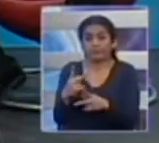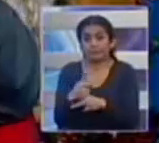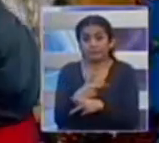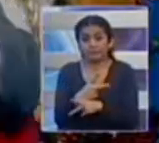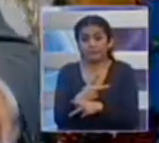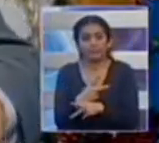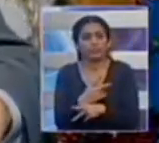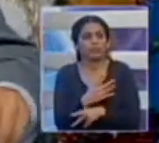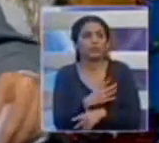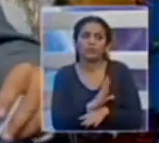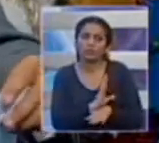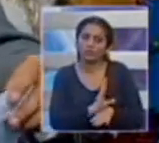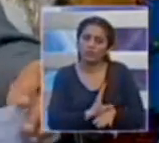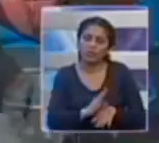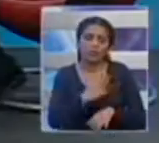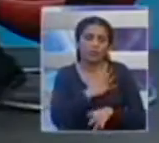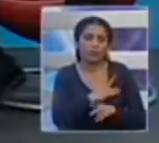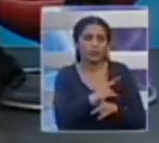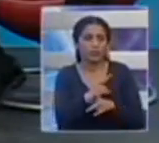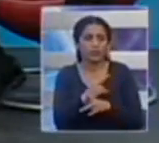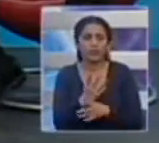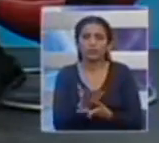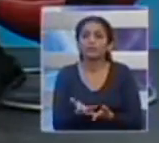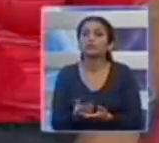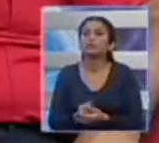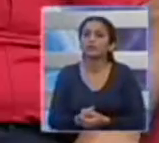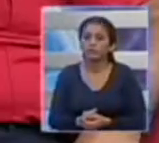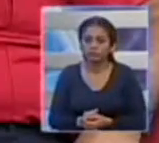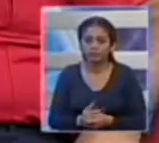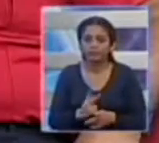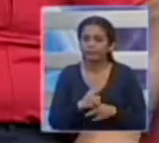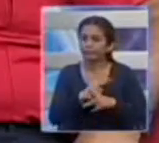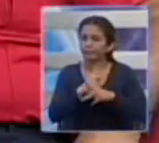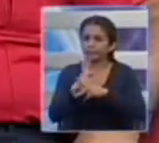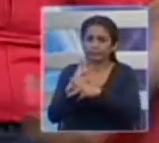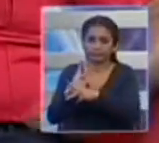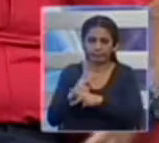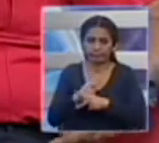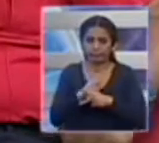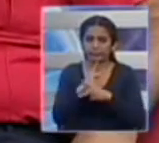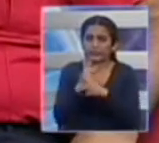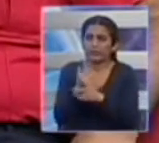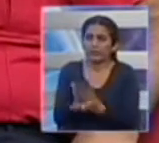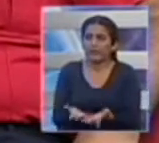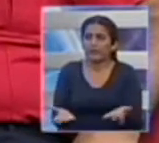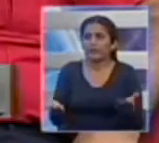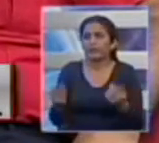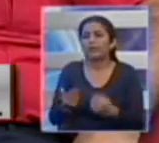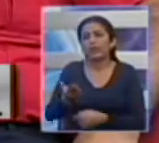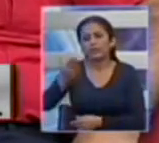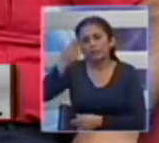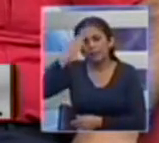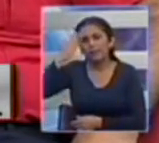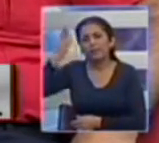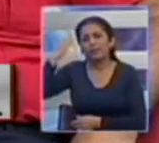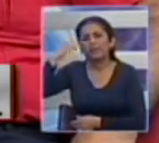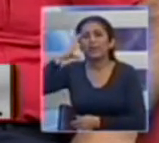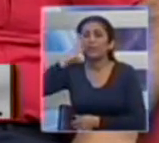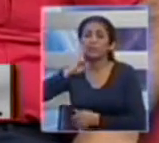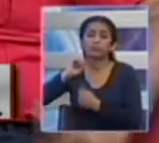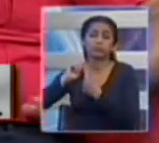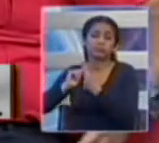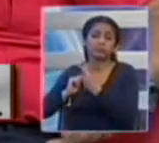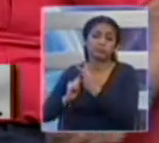que tenga mucha mesura en este sentido. Mucho cuidado, lastimosamente, pues sabemos cuáles son las estadísticas. estadísticas que en qué pueden terminar